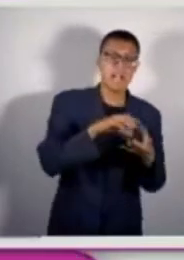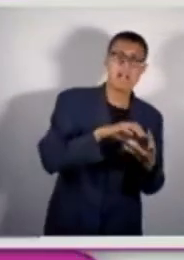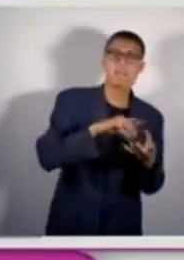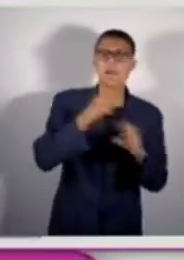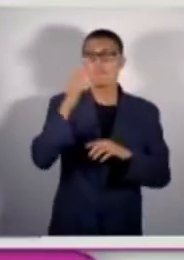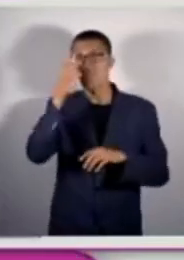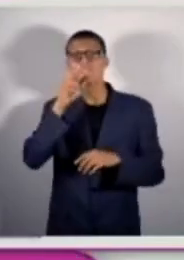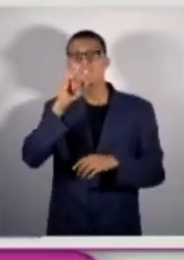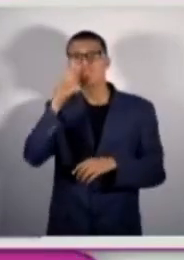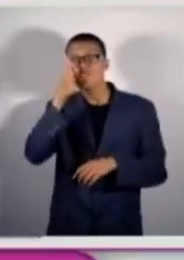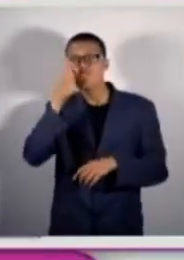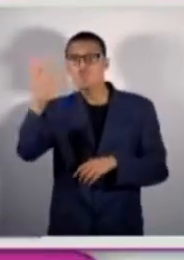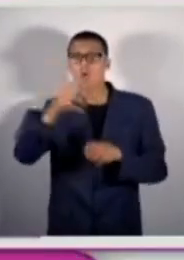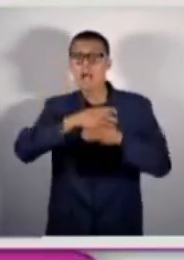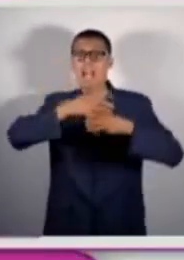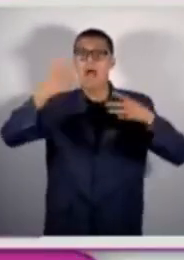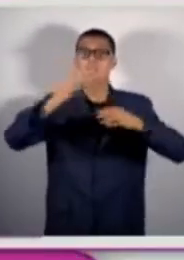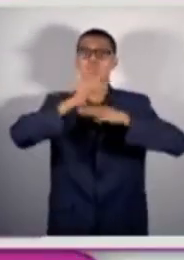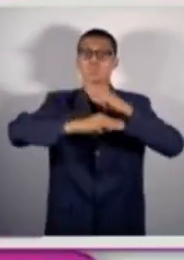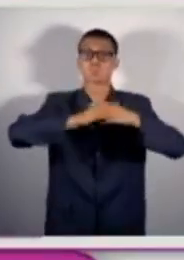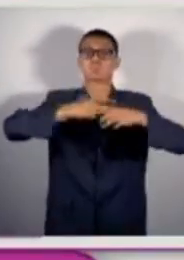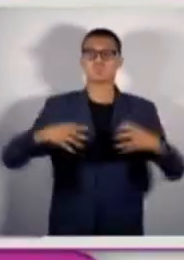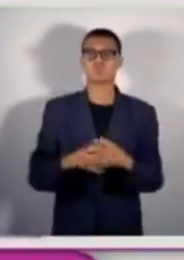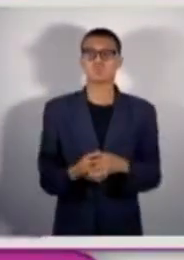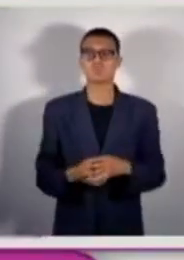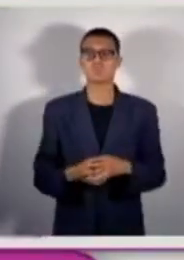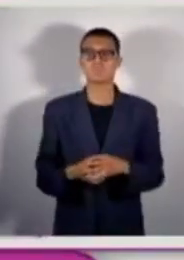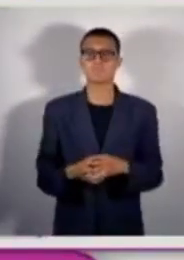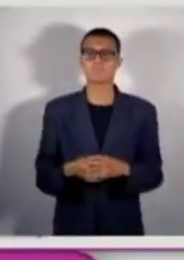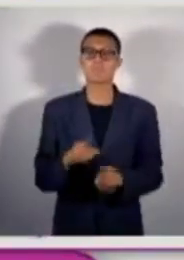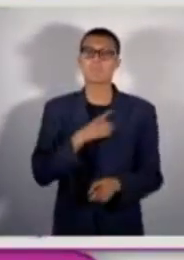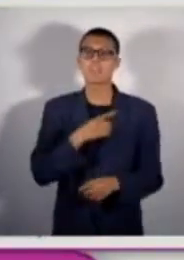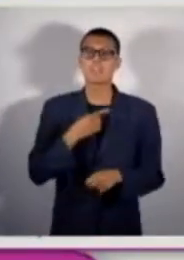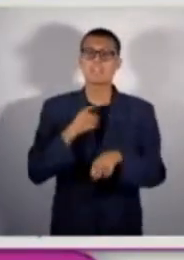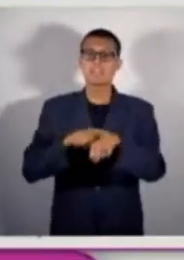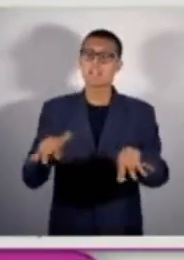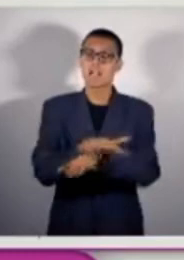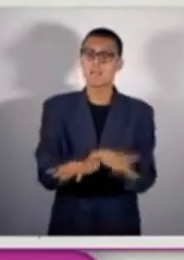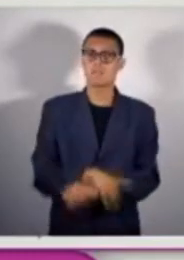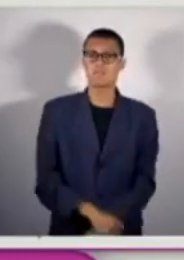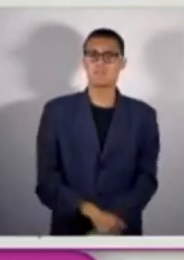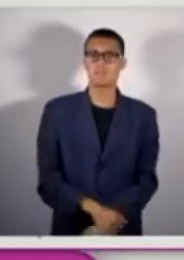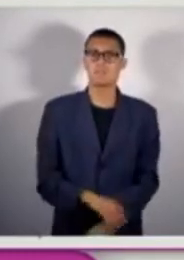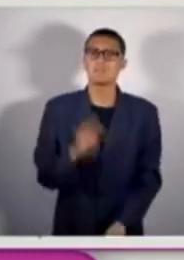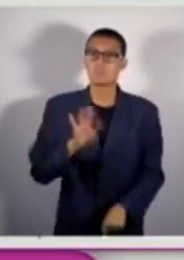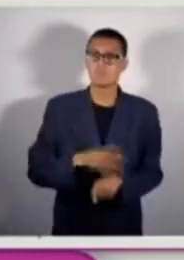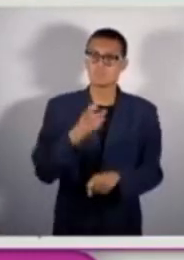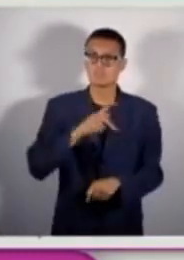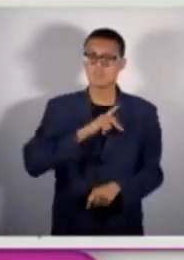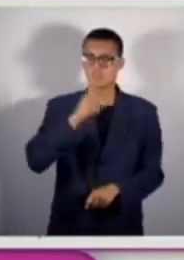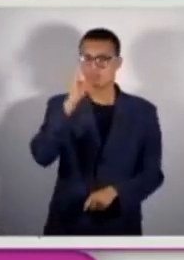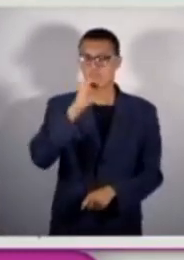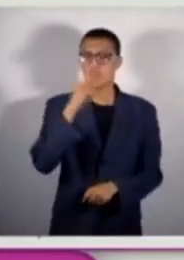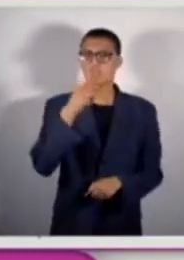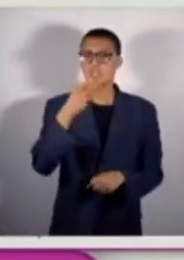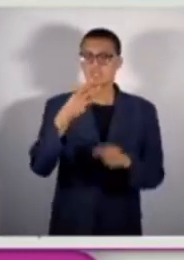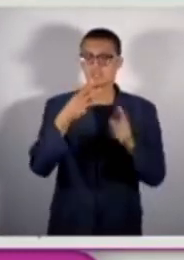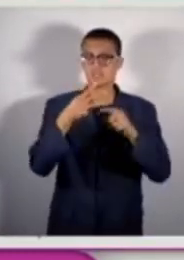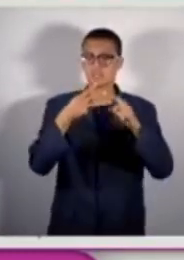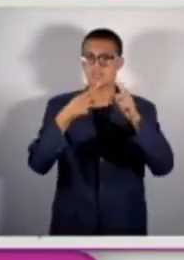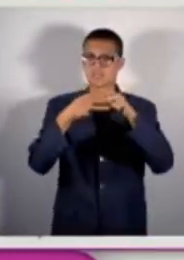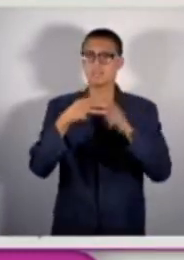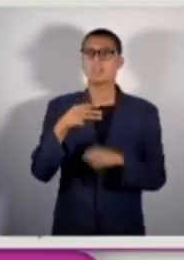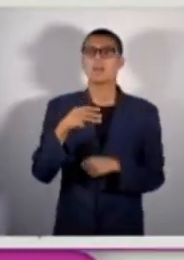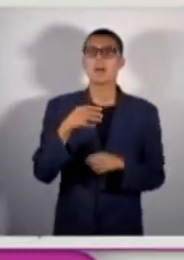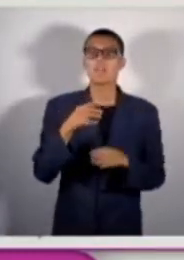a lo propositivo y de la opacidad a la transparencia. Ya es tiempo de que evolucionemos. Para esto propongo 3 pilares: desarrollo de